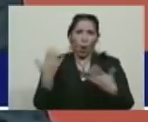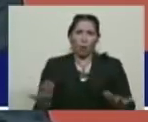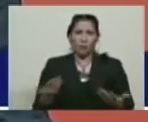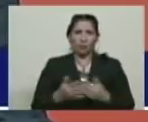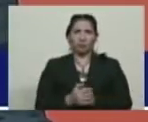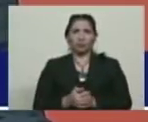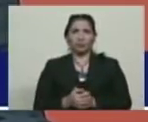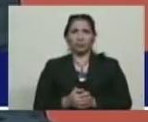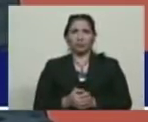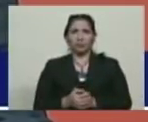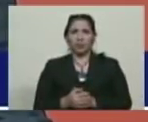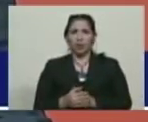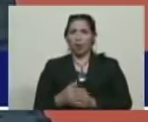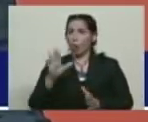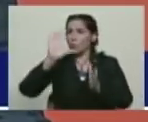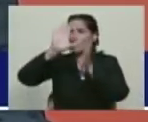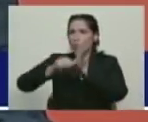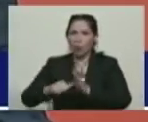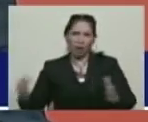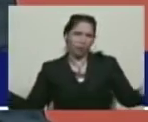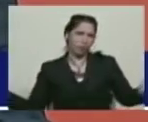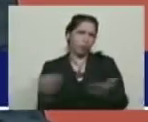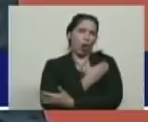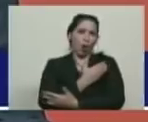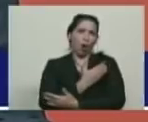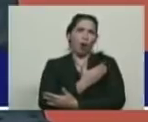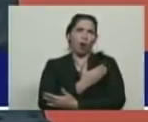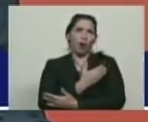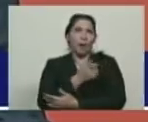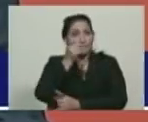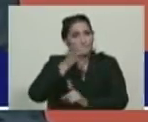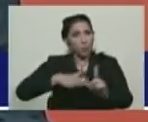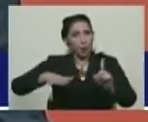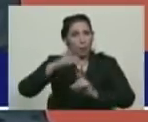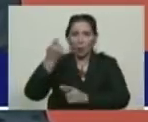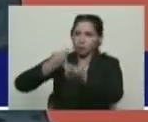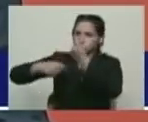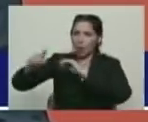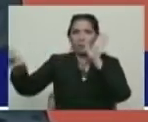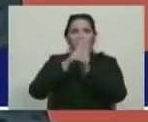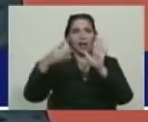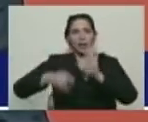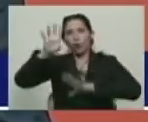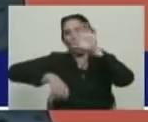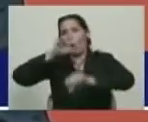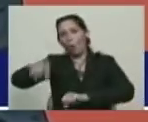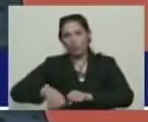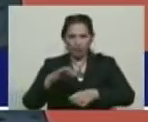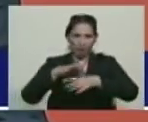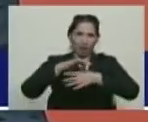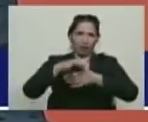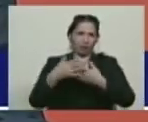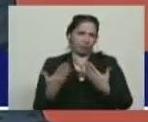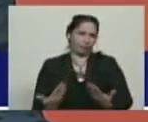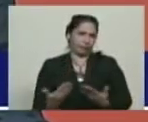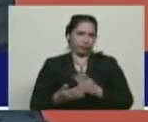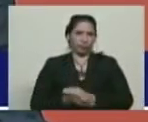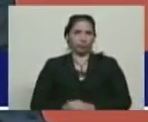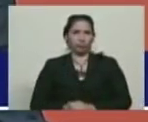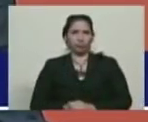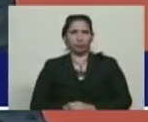secuestrado robado y negado al pueblo su derecho a la carne a la proteína